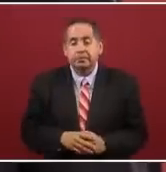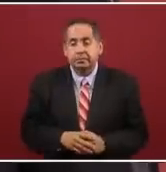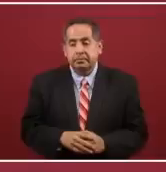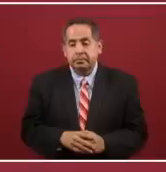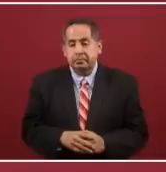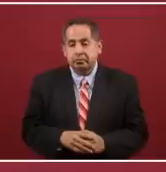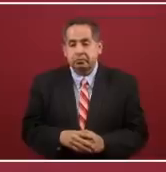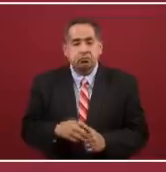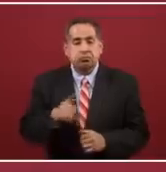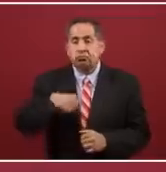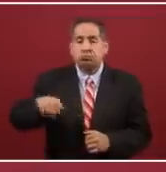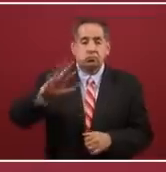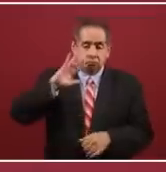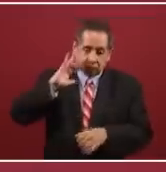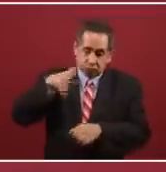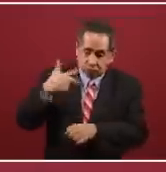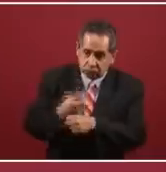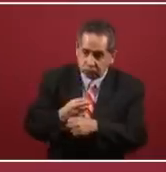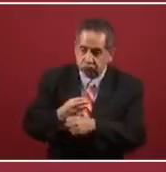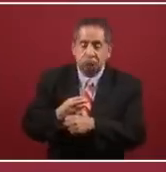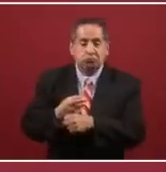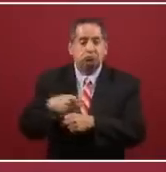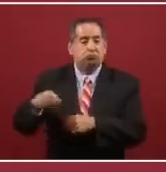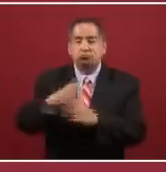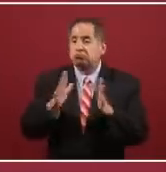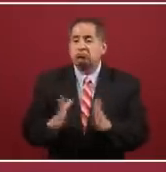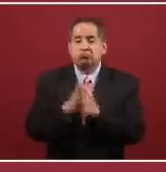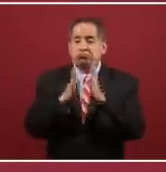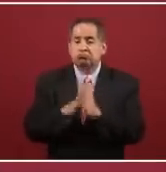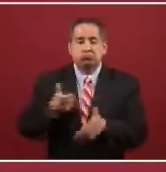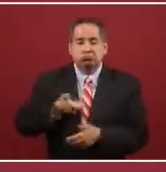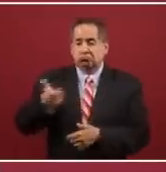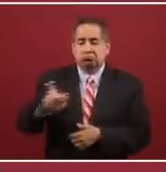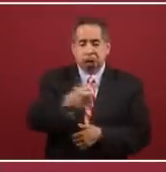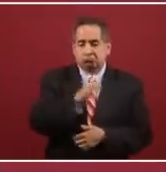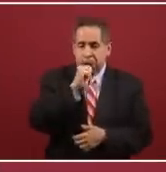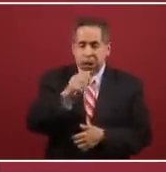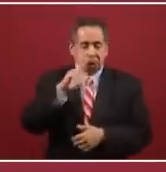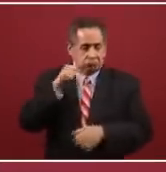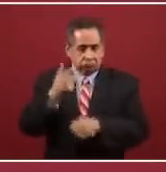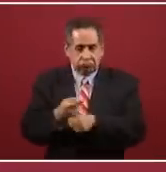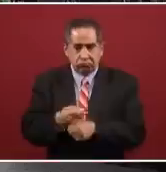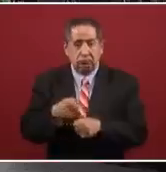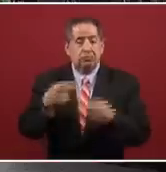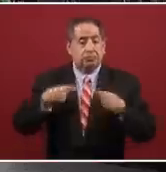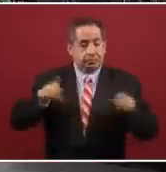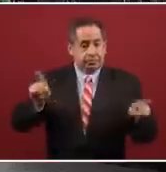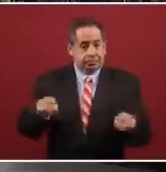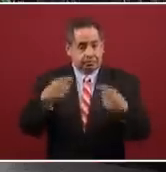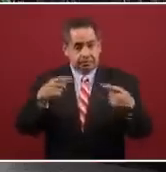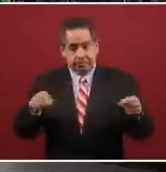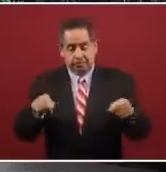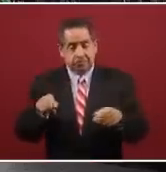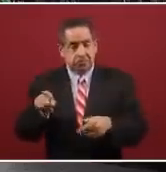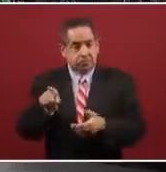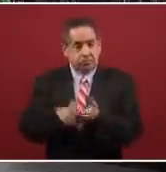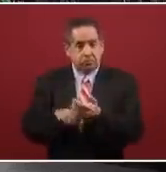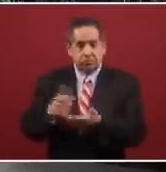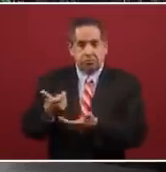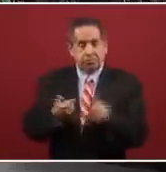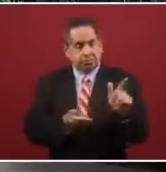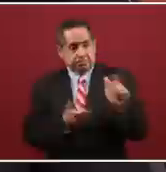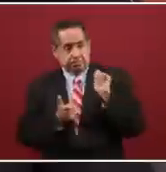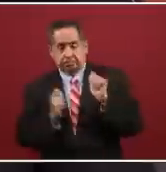Todo es voluntario, todo es participación voluntaria. Los músicos no van a cobrar.